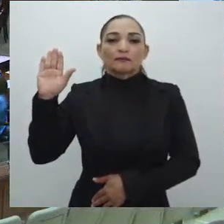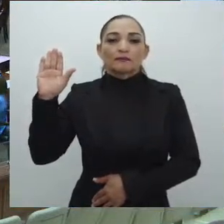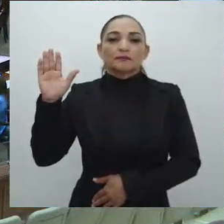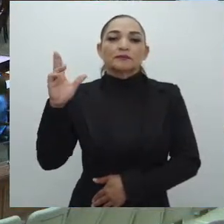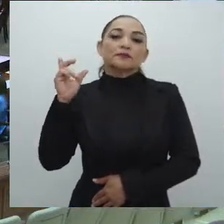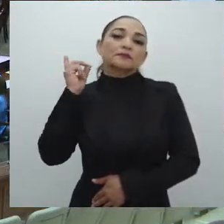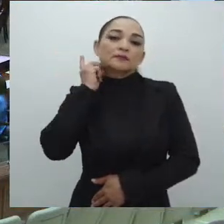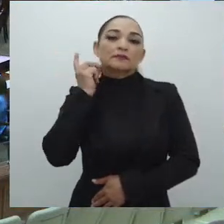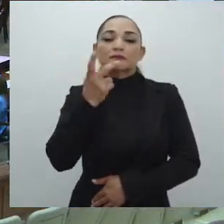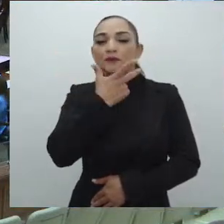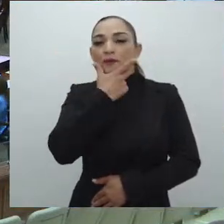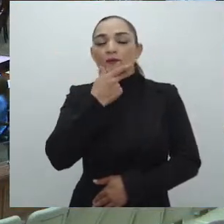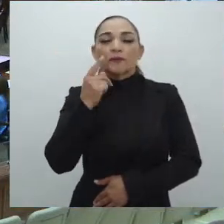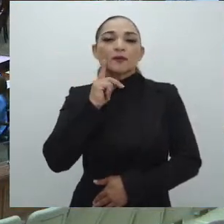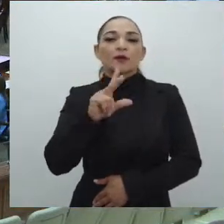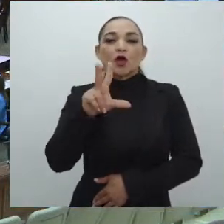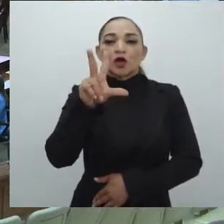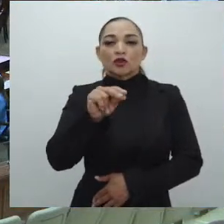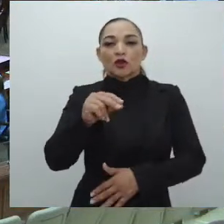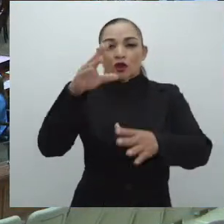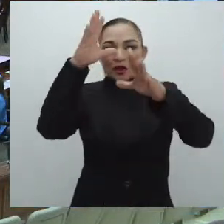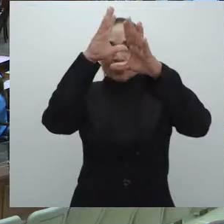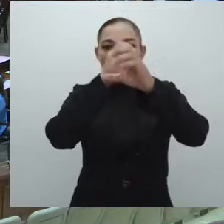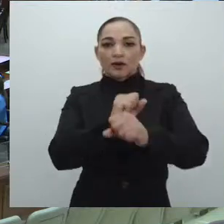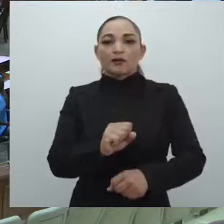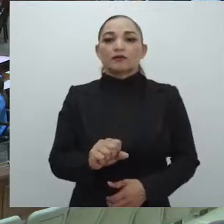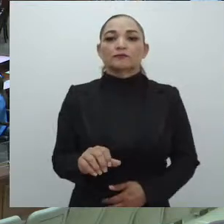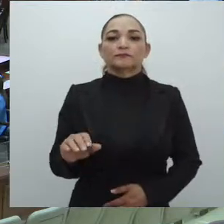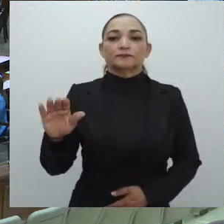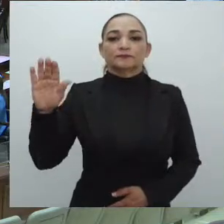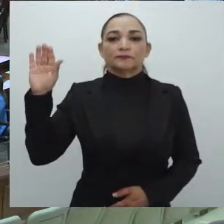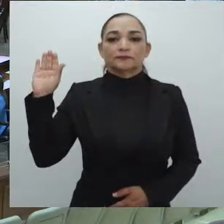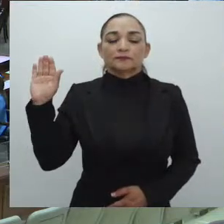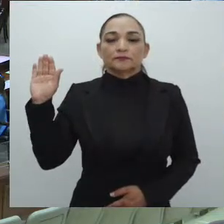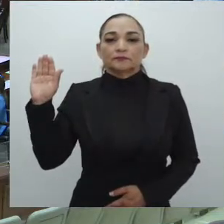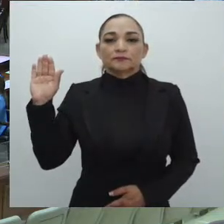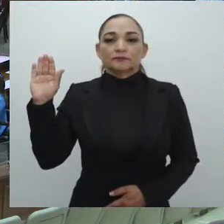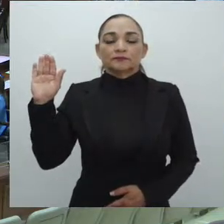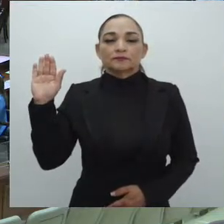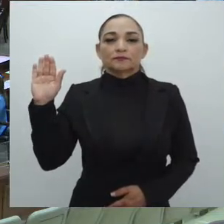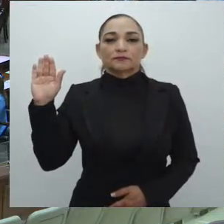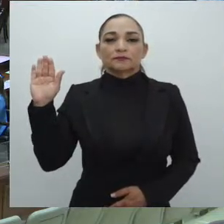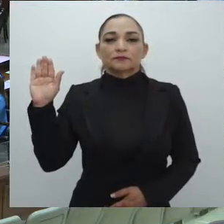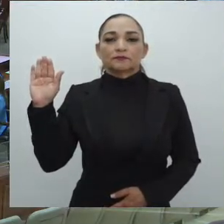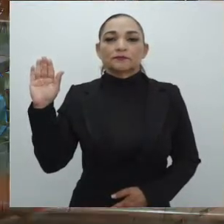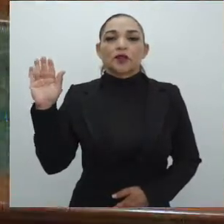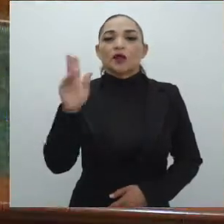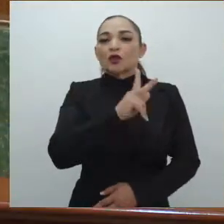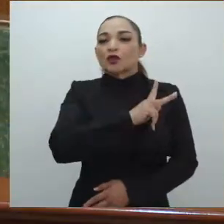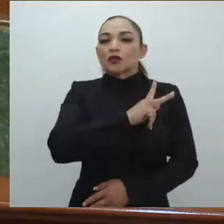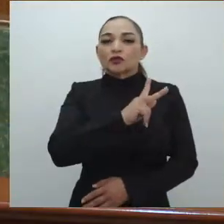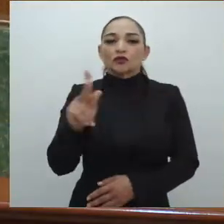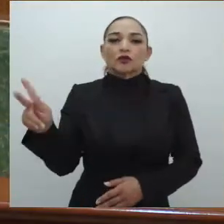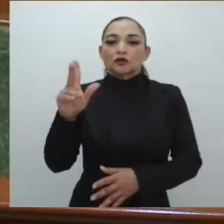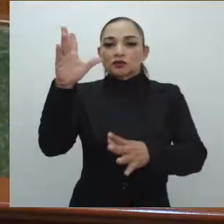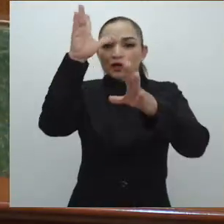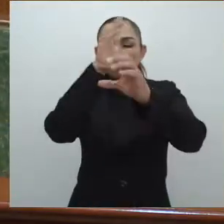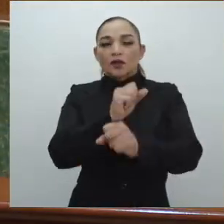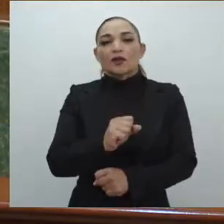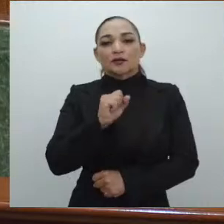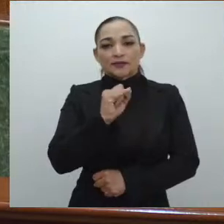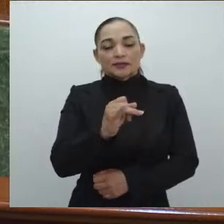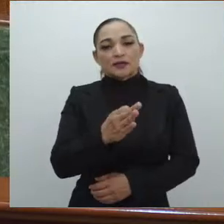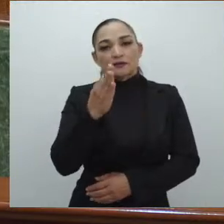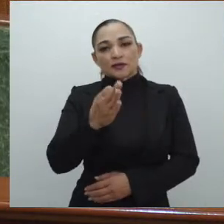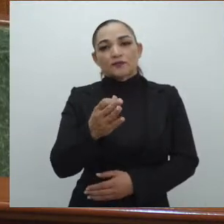Las diputadas y los diputados que estén por la negativa, manifiéstenlo, por favor. Por unanimidad se toma en consideración la